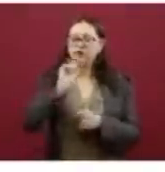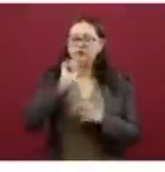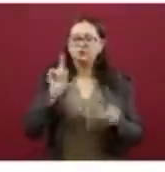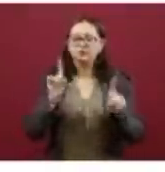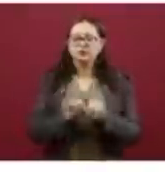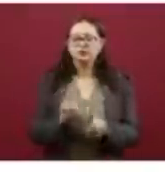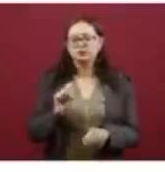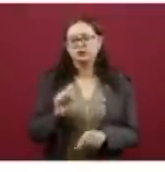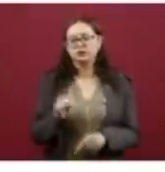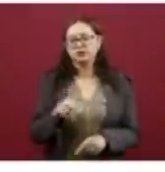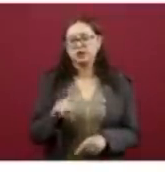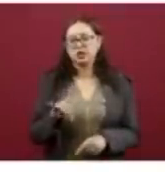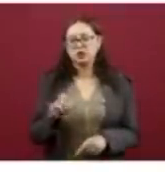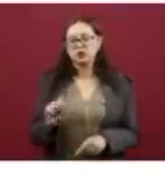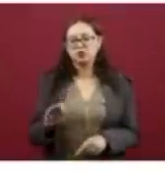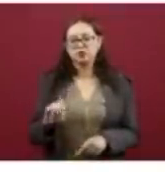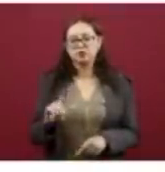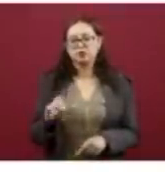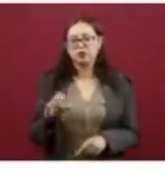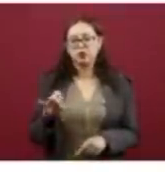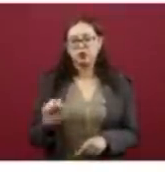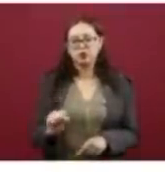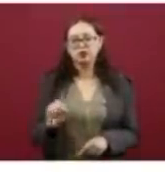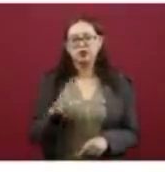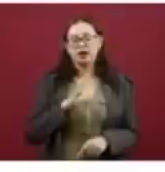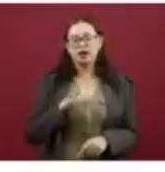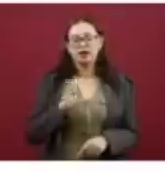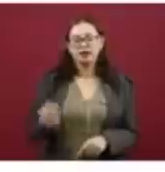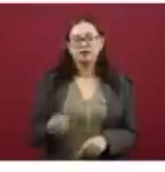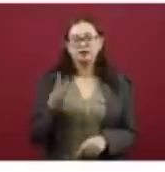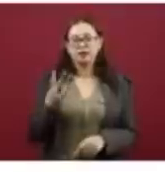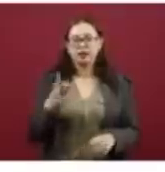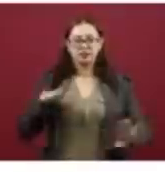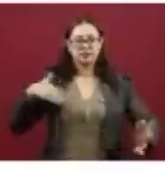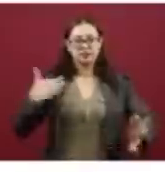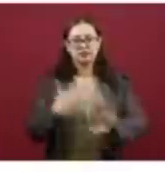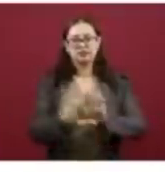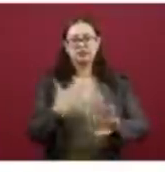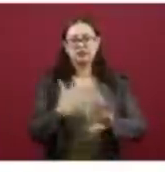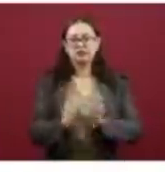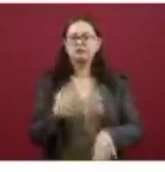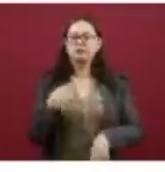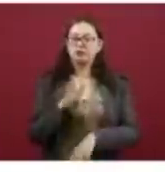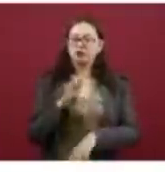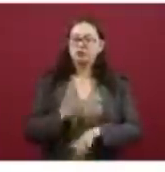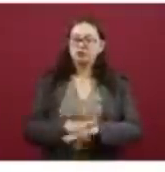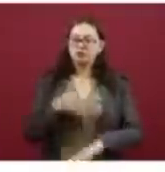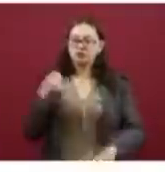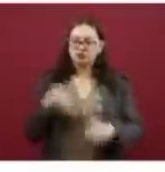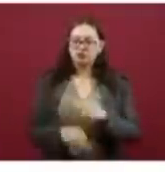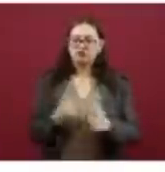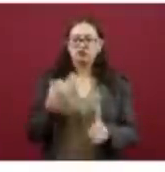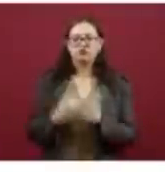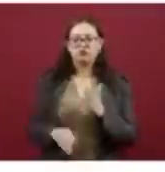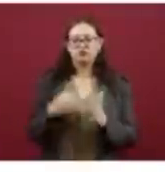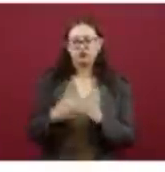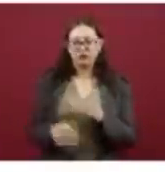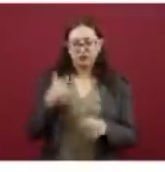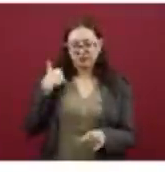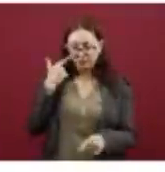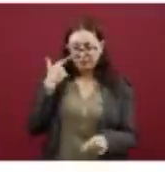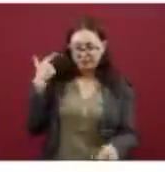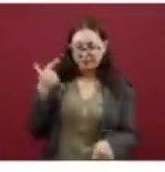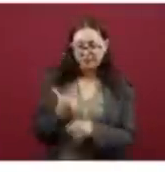Flores en Amisingo se tienen identificados a 3 agresores, pero falta ir a concretar la identificación de los